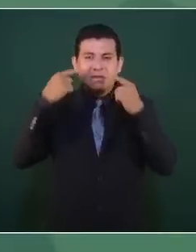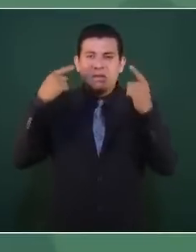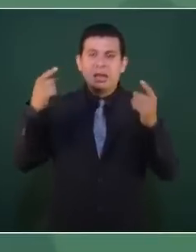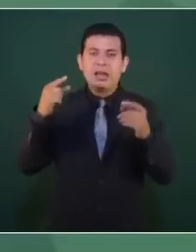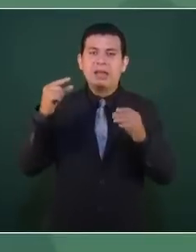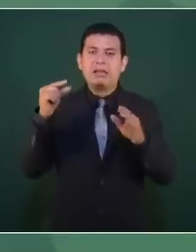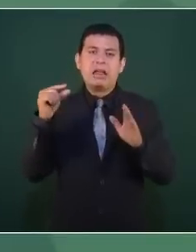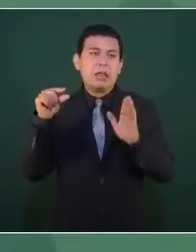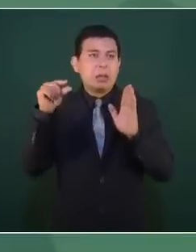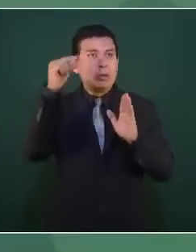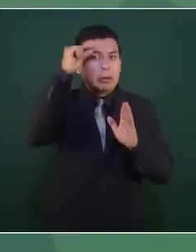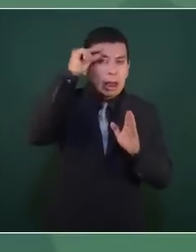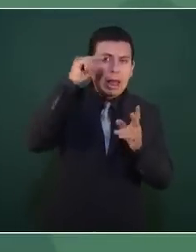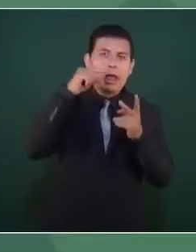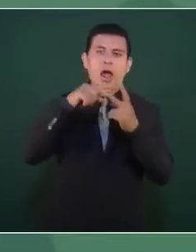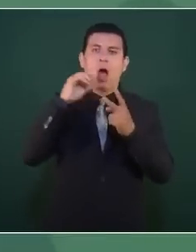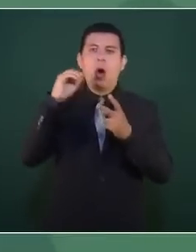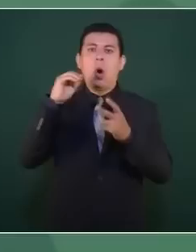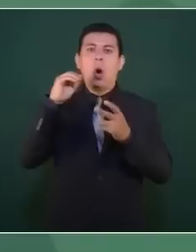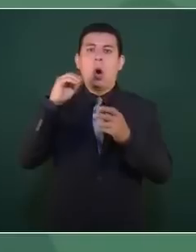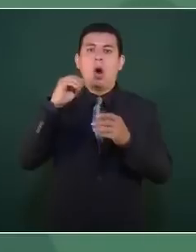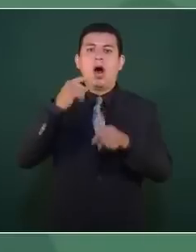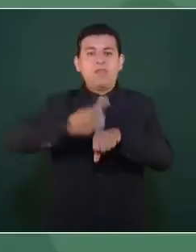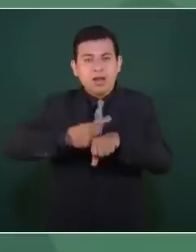ningún efecto secundario,